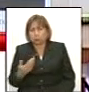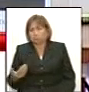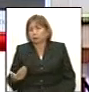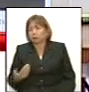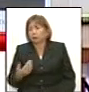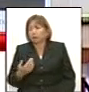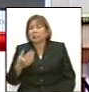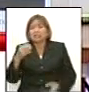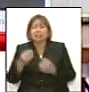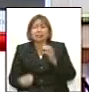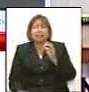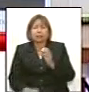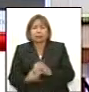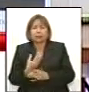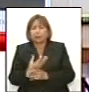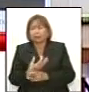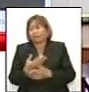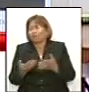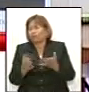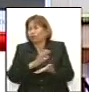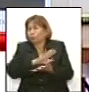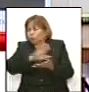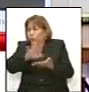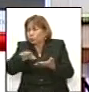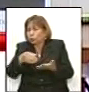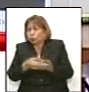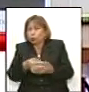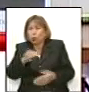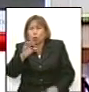257.494, septiembre un total de gasto de